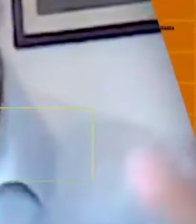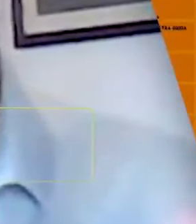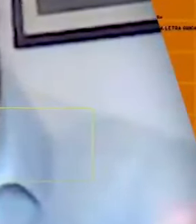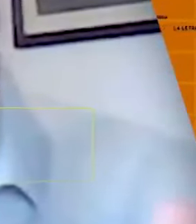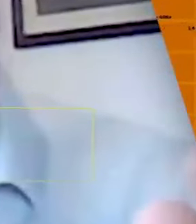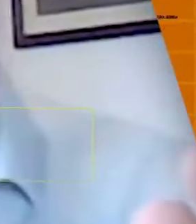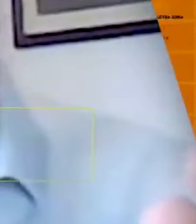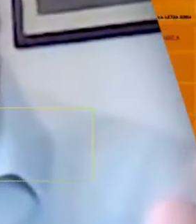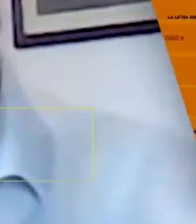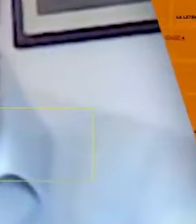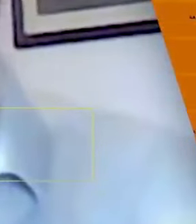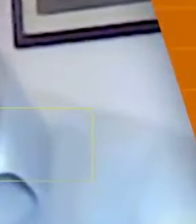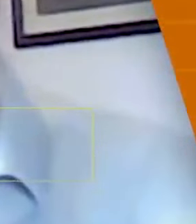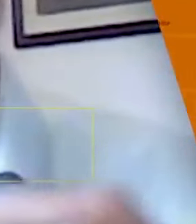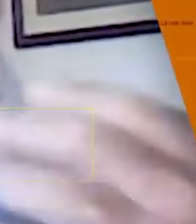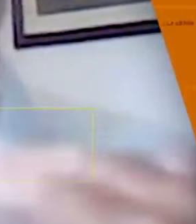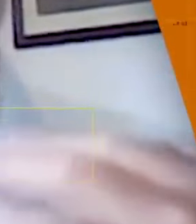sea